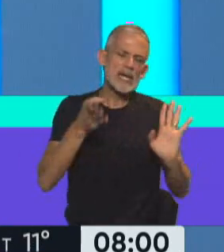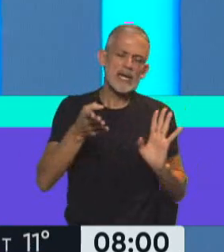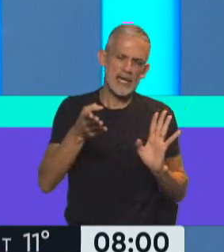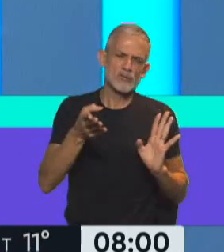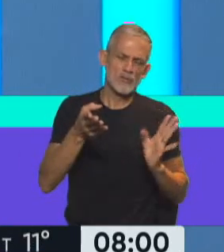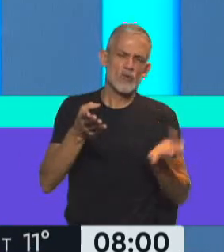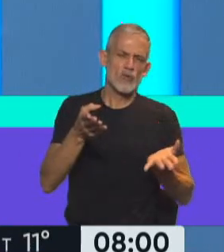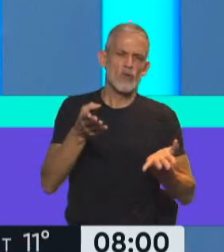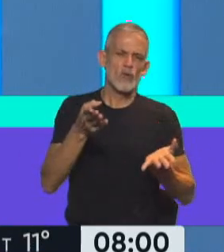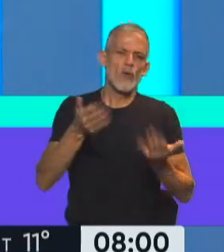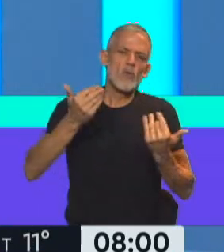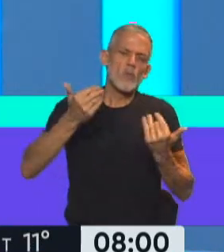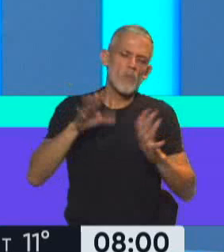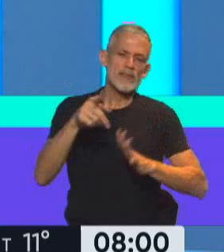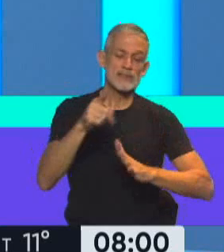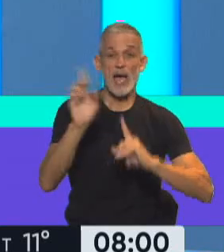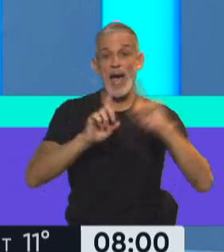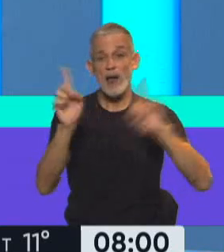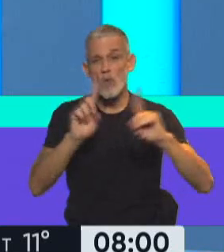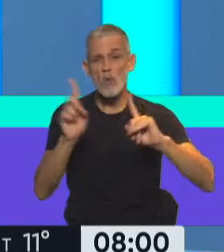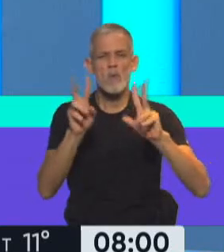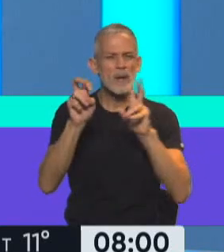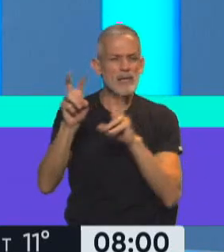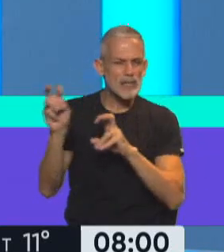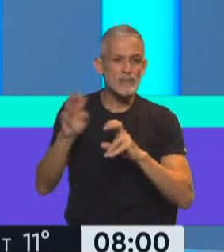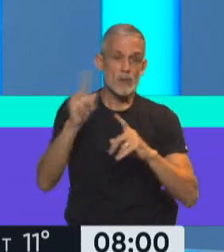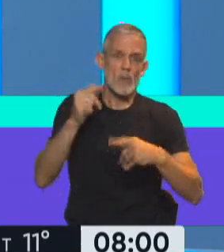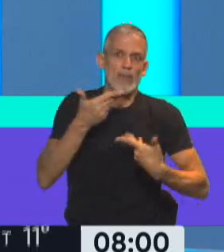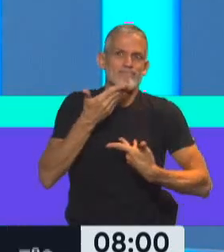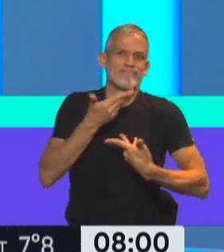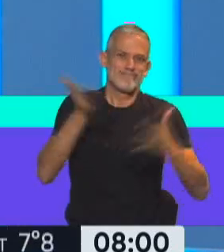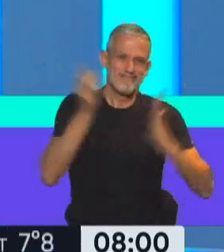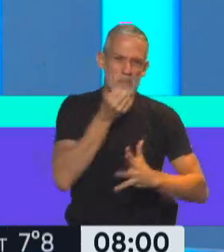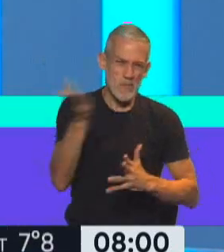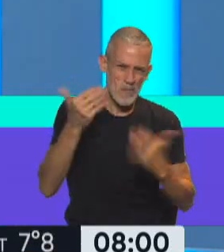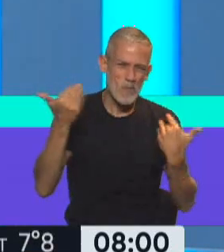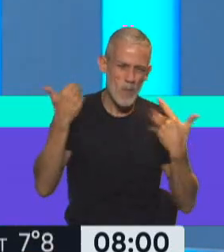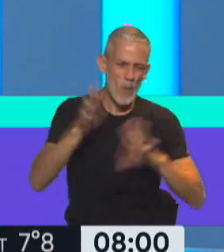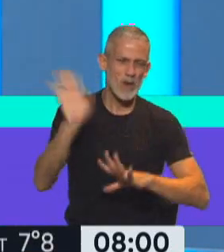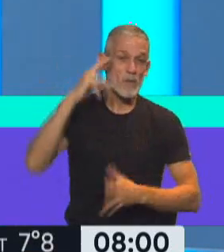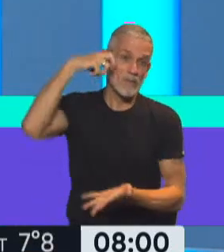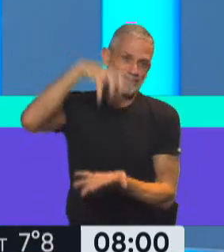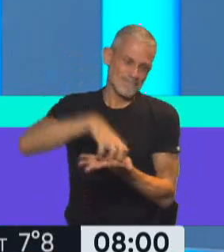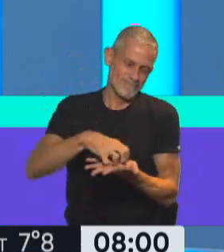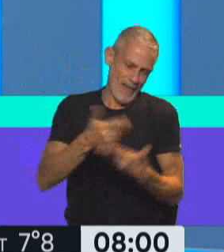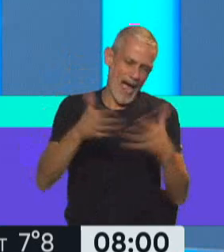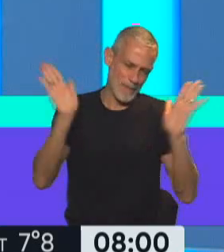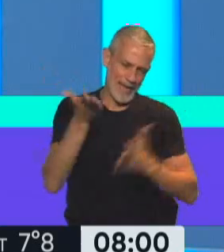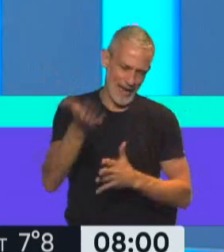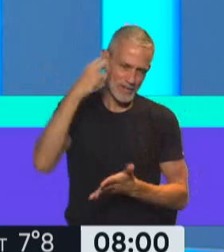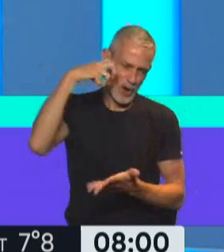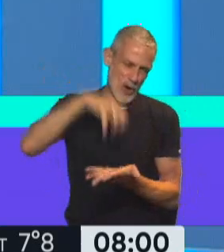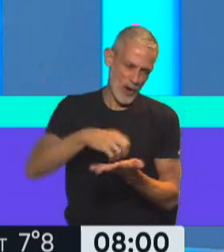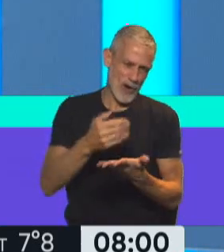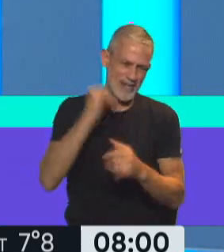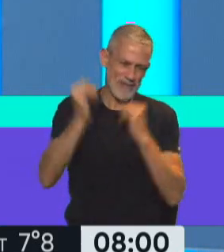este sentido, obviamente, hay algunas cuestiones que se podrán hacer públicas porque esta audiencia en el Congreso va a ser abierta, pero bueno,